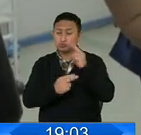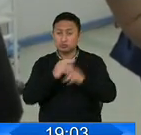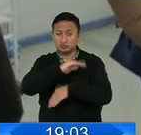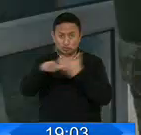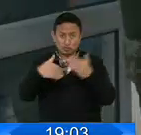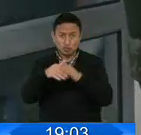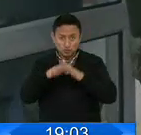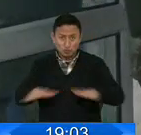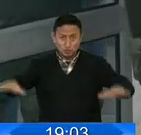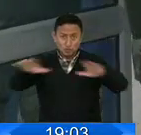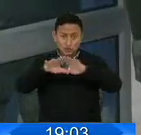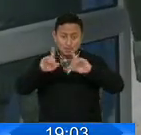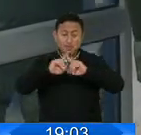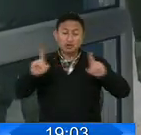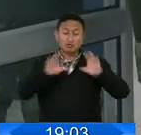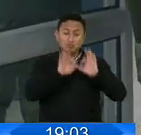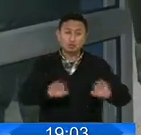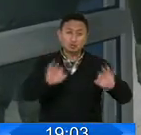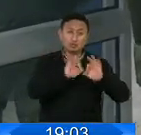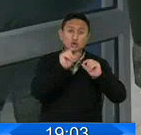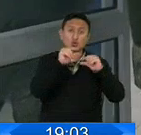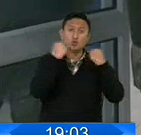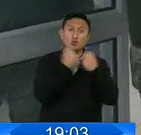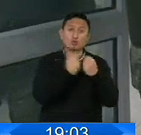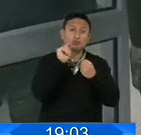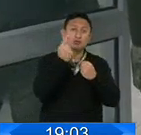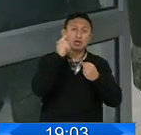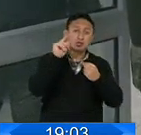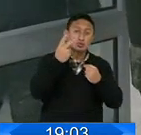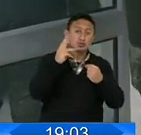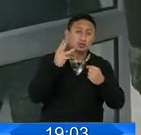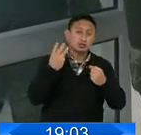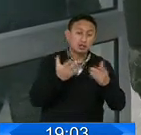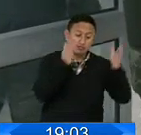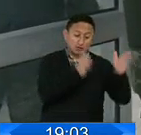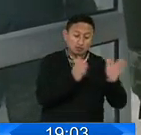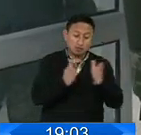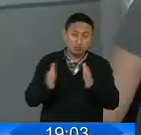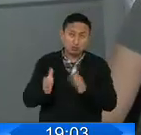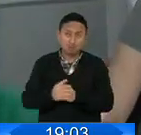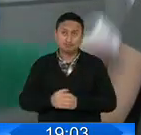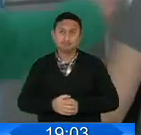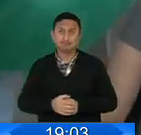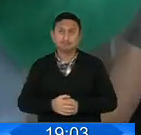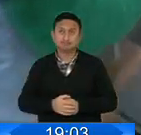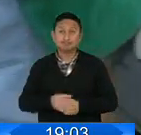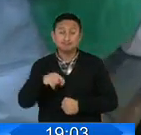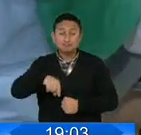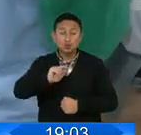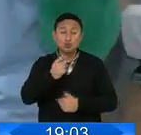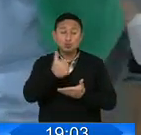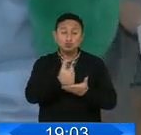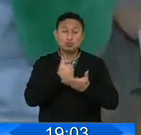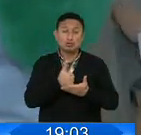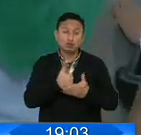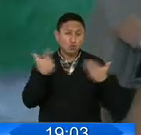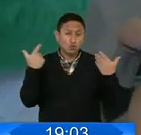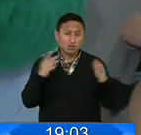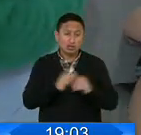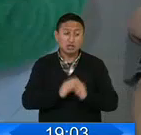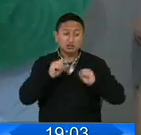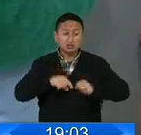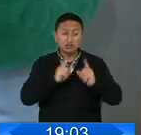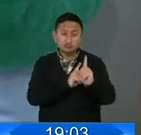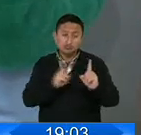ciudadanos, es importante priorizar a los grupos de primera línea por el acceso a la misma, y no beneficiarse de cualquier factor para adelantar